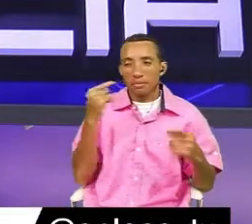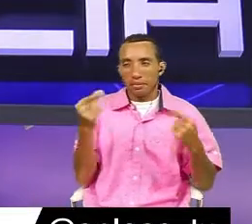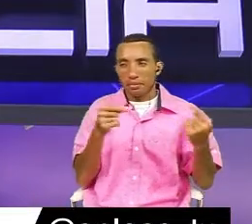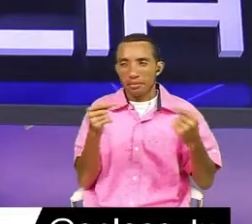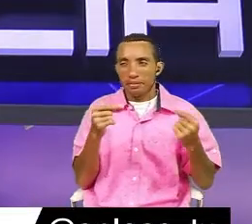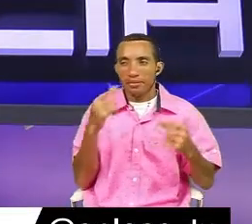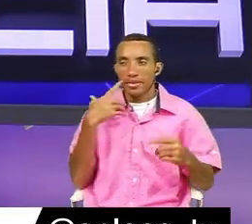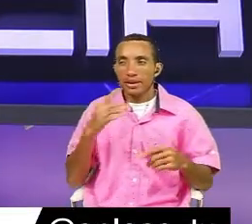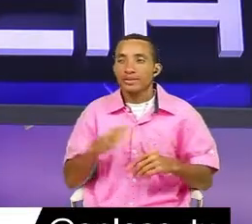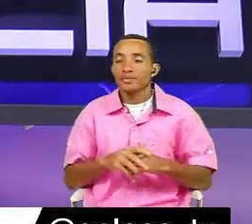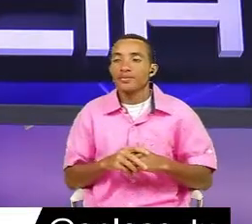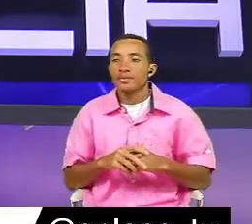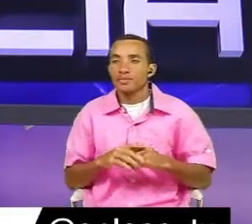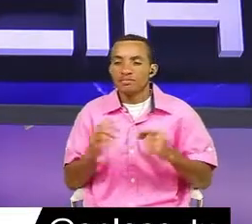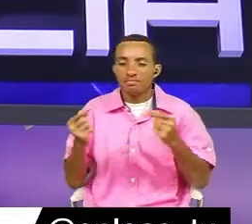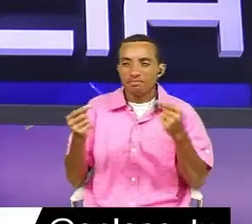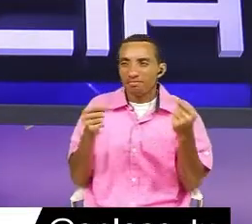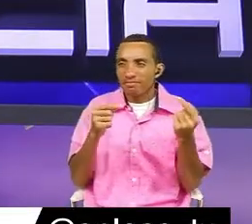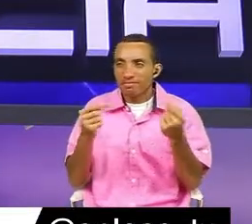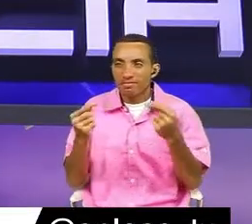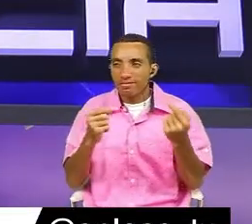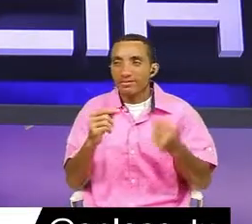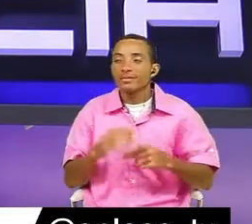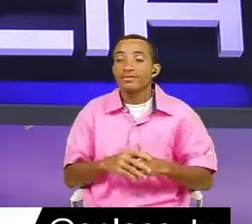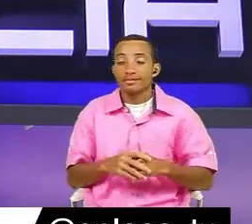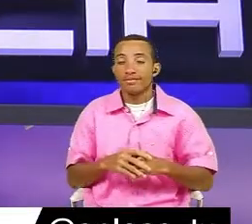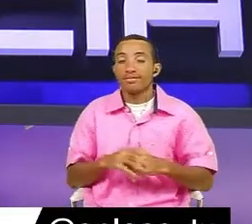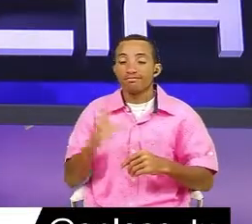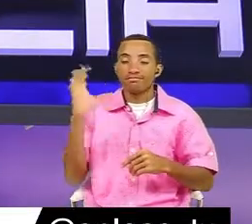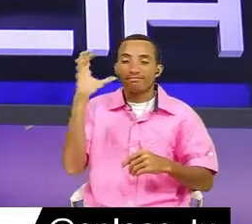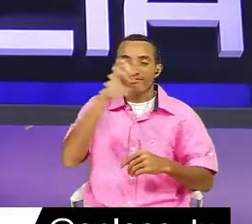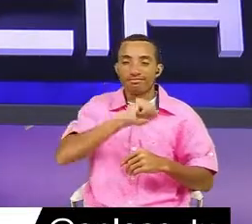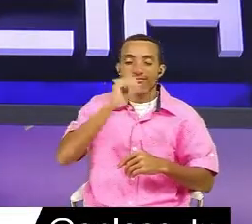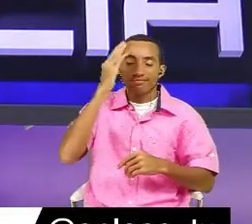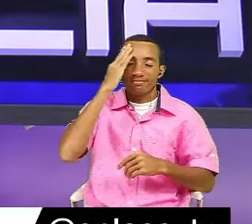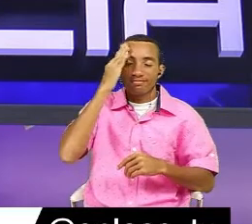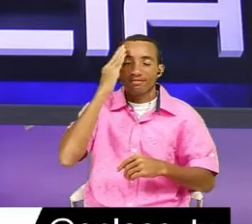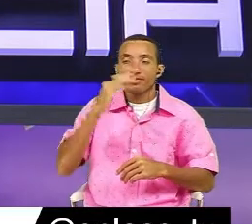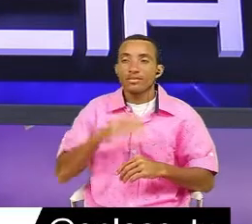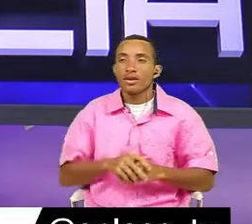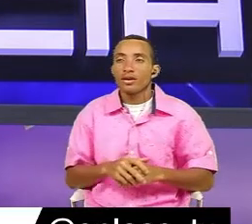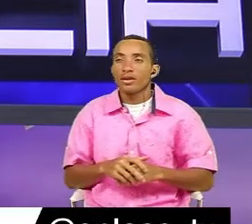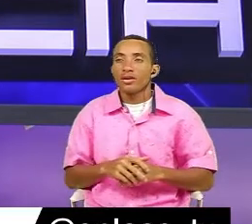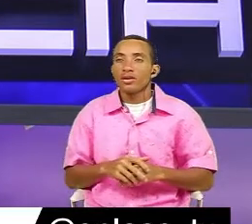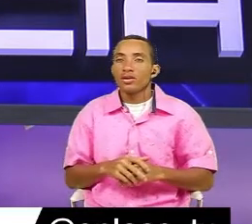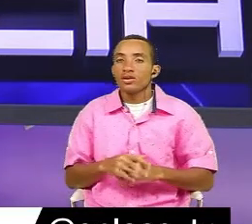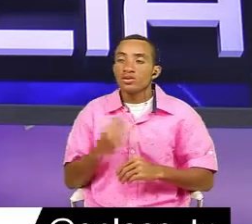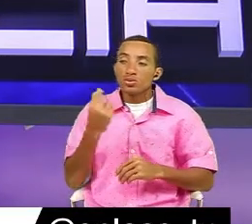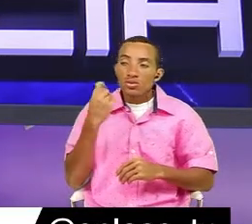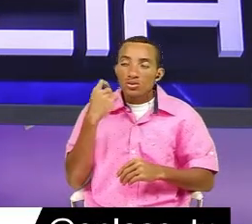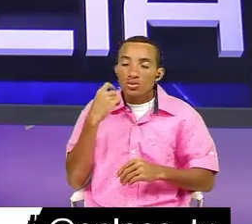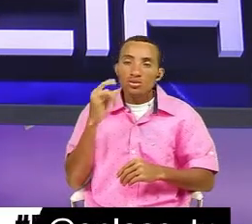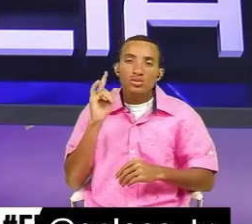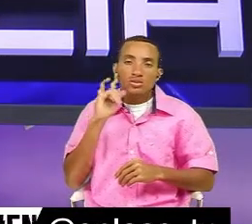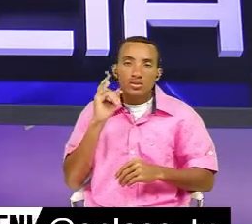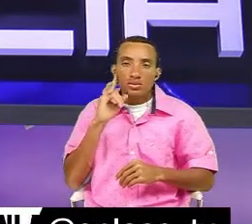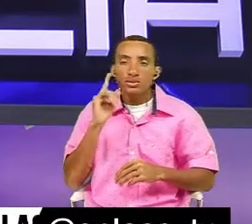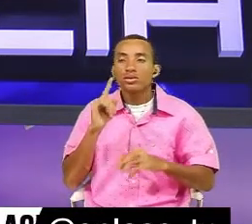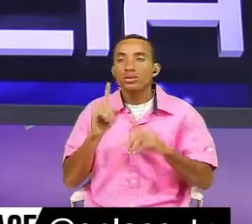La confrontación, señor director, es evidente en este espacio. Hace un momento estábamos escuchando la